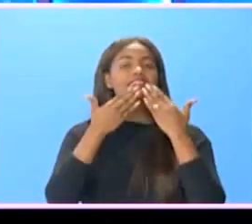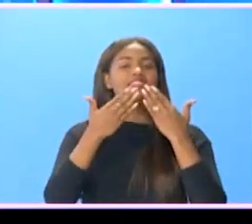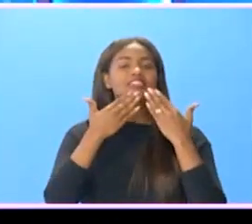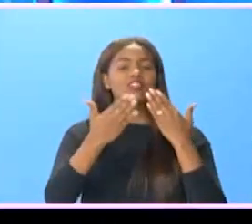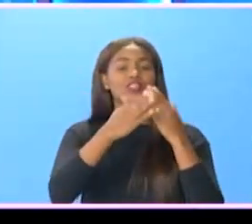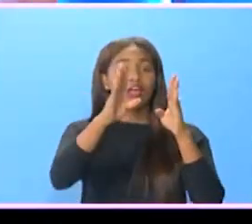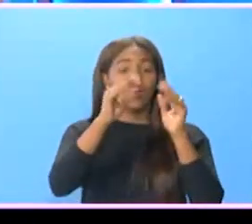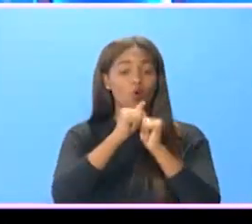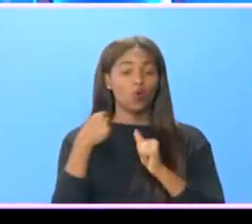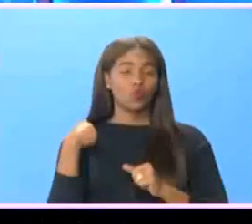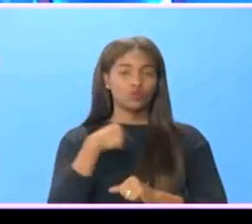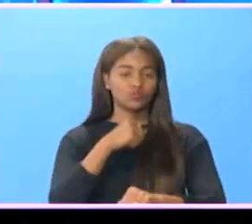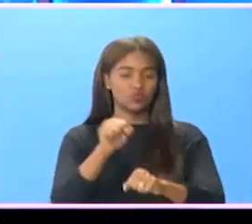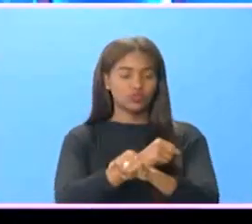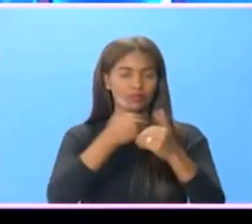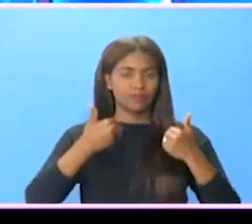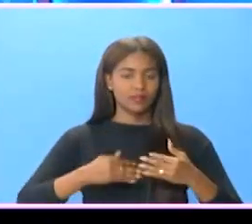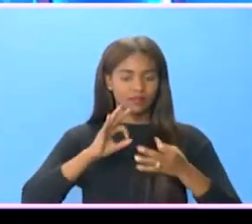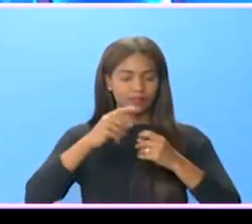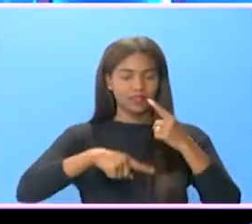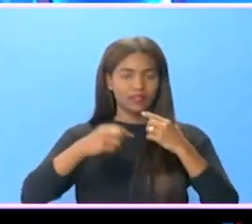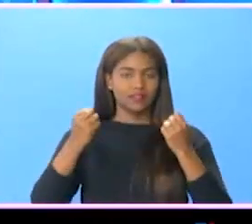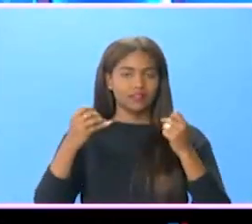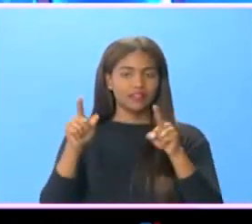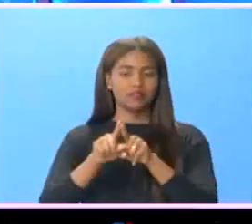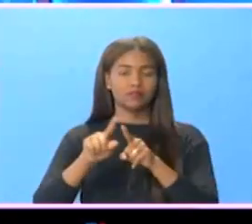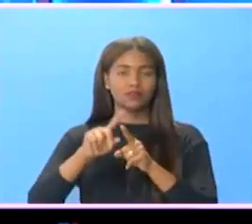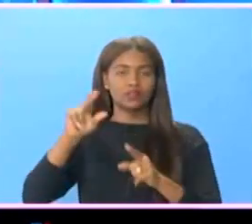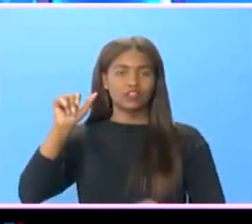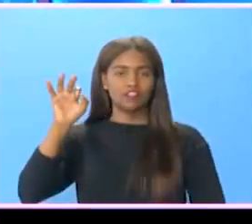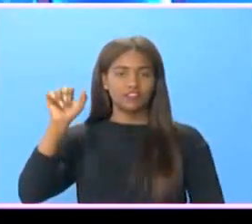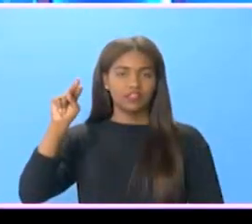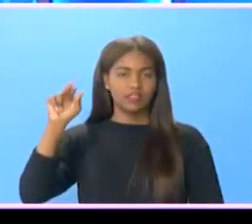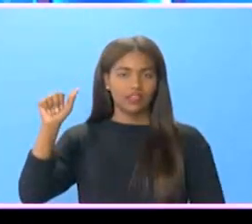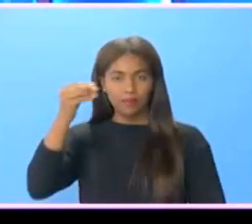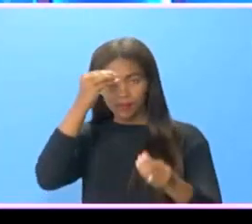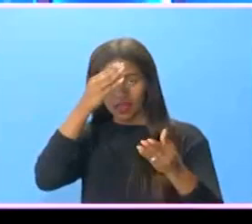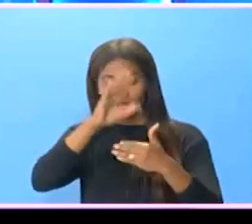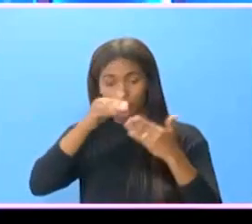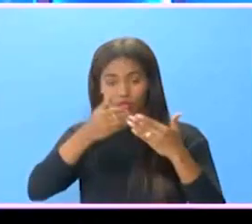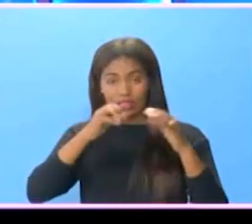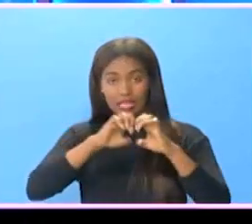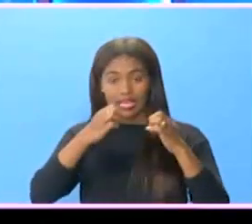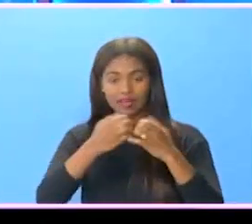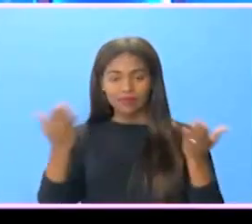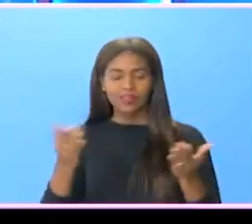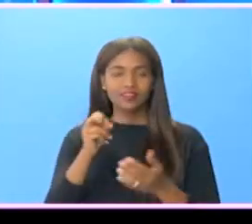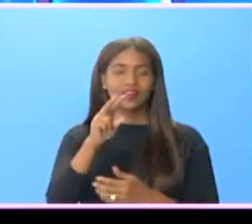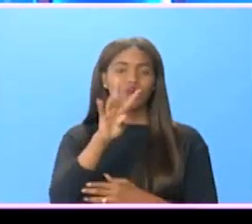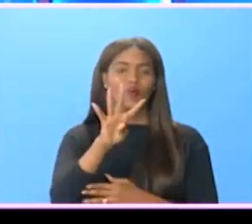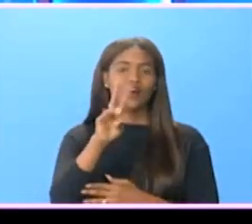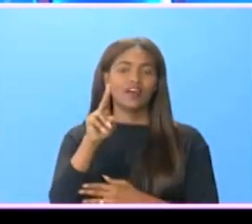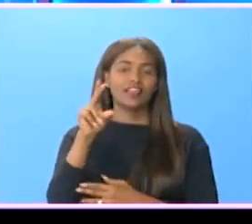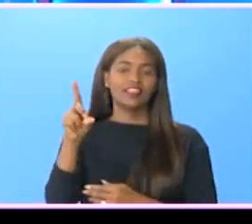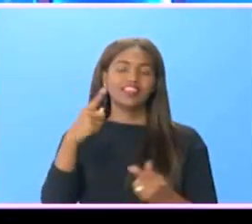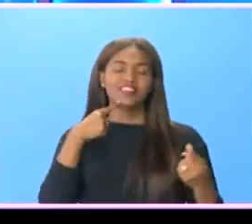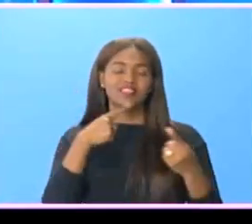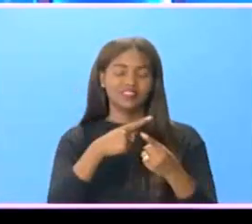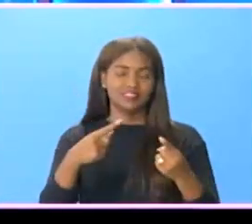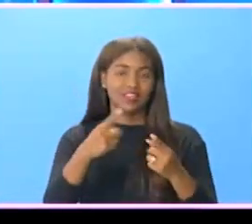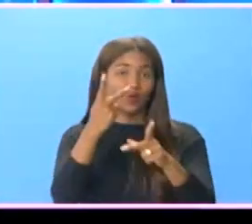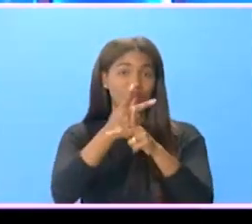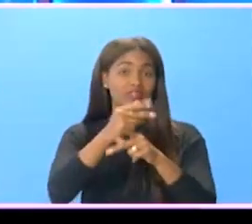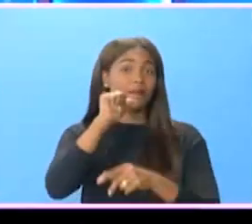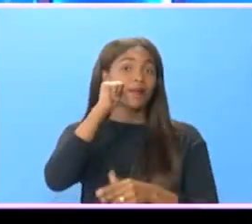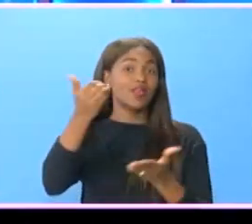haberles acompañado. Zulema García en Lengua de Señas y una servidora, Rafaelina Bisonó, y todo este equipo de Canal 4 y de 4RD Noticias.